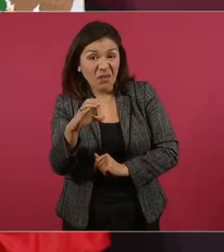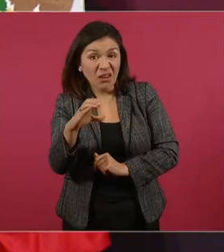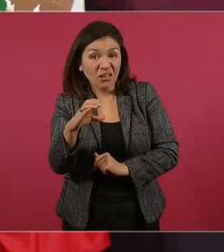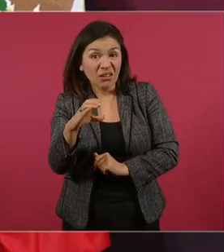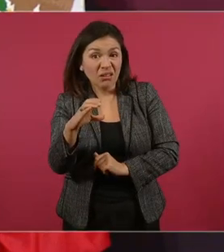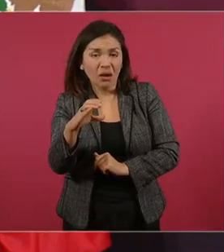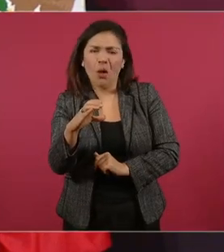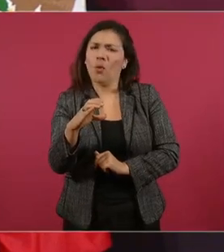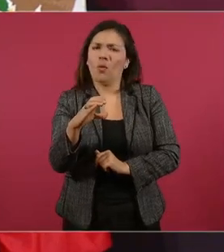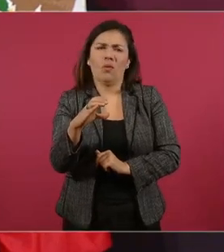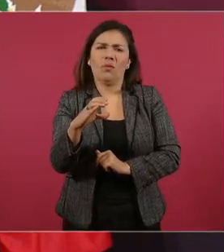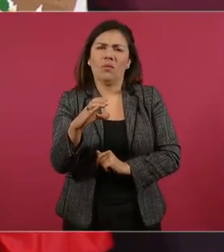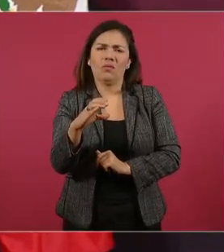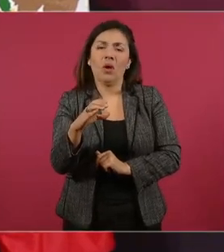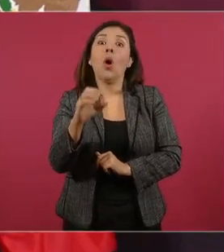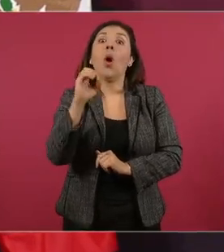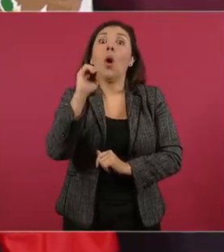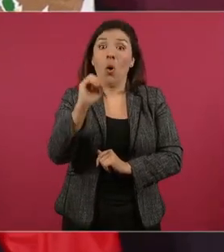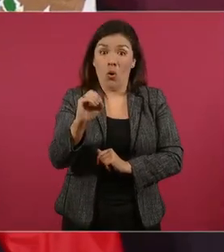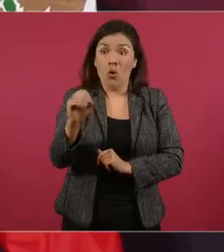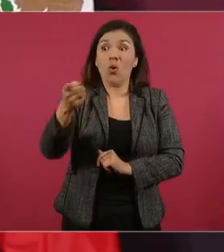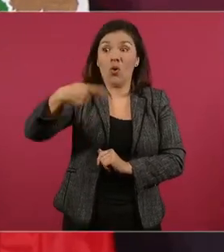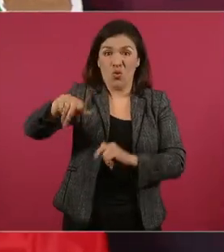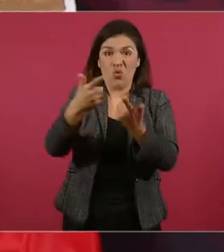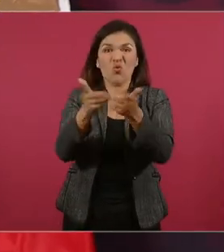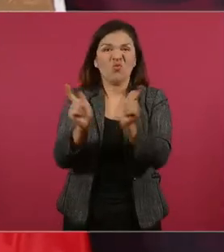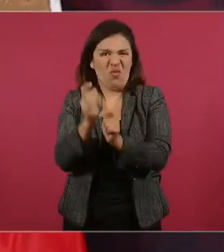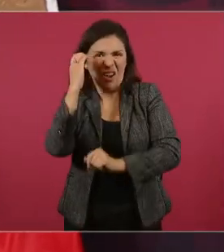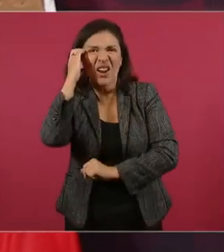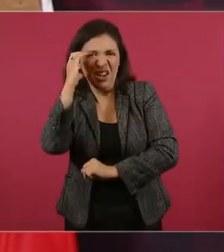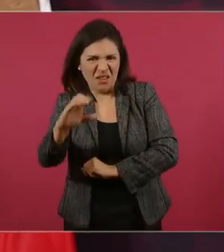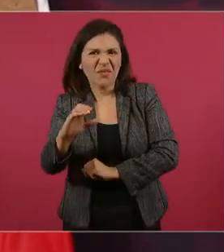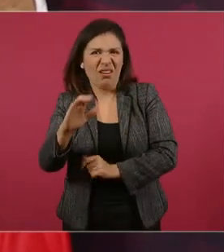o es la delincuencia organizada